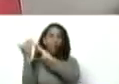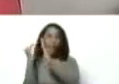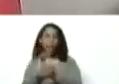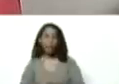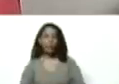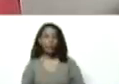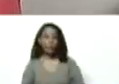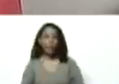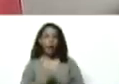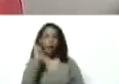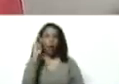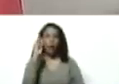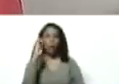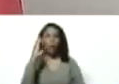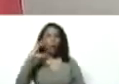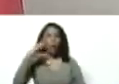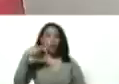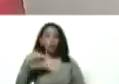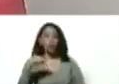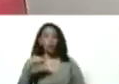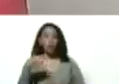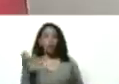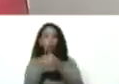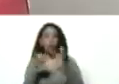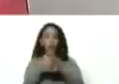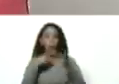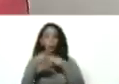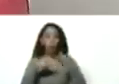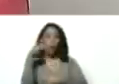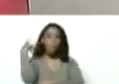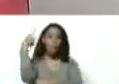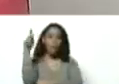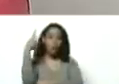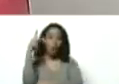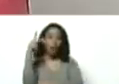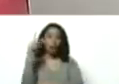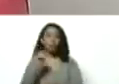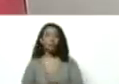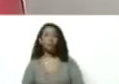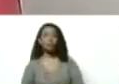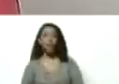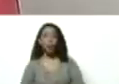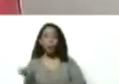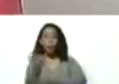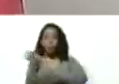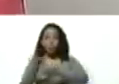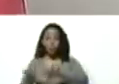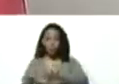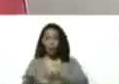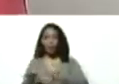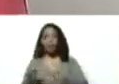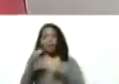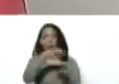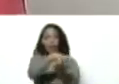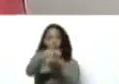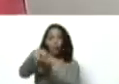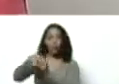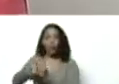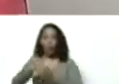de las UCH de los equipos políticos parroquiales equipos políticos municipales equipos políticos estadales